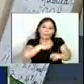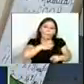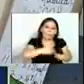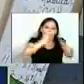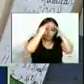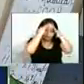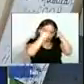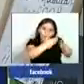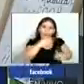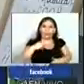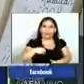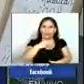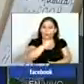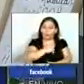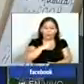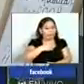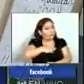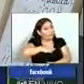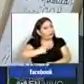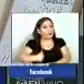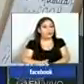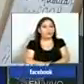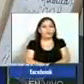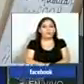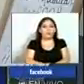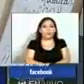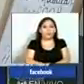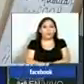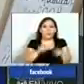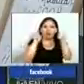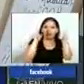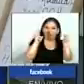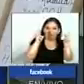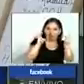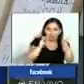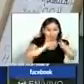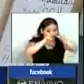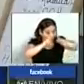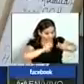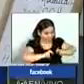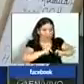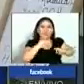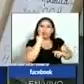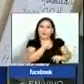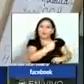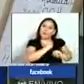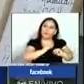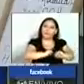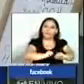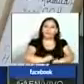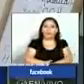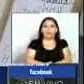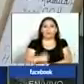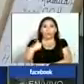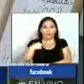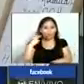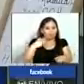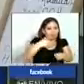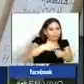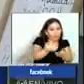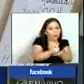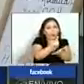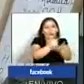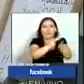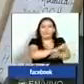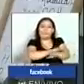Porque a mí La medicina Me gusta mucho En especial La medicina forense Pero Cuando yo fui a la nacional Ya había